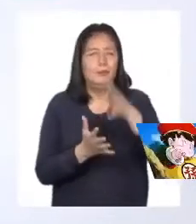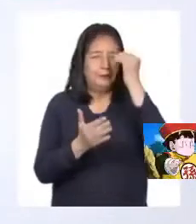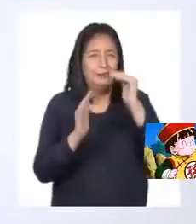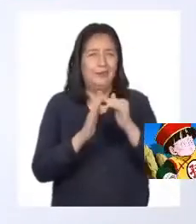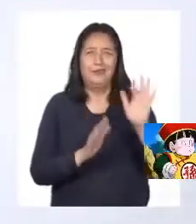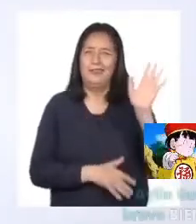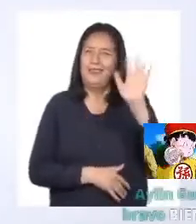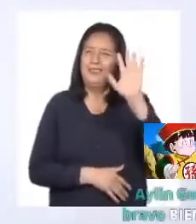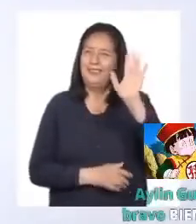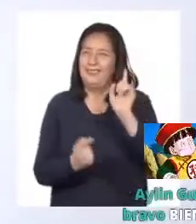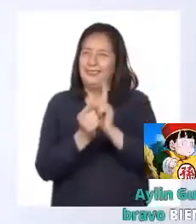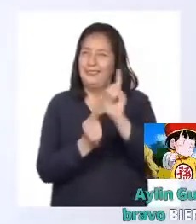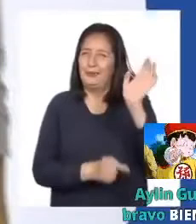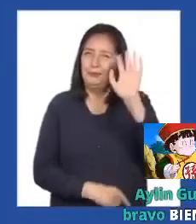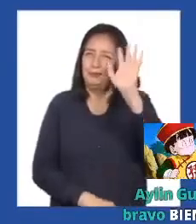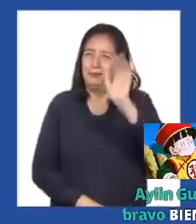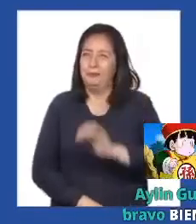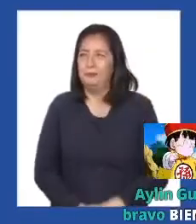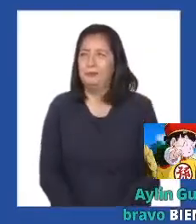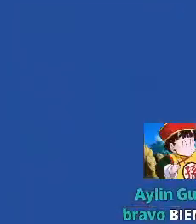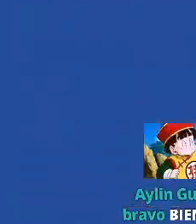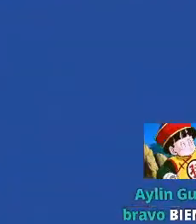¡Nos vemos! ¡Chao, chao!